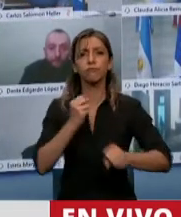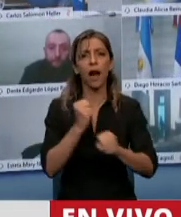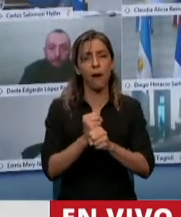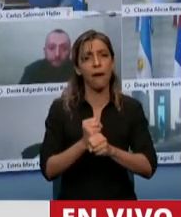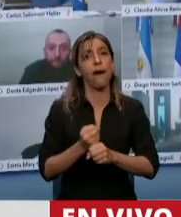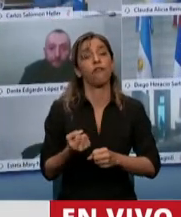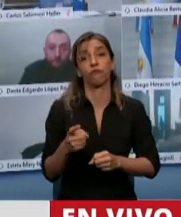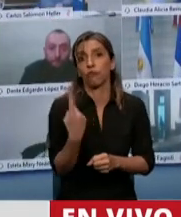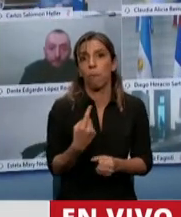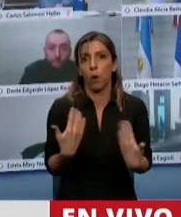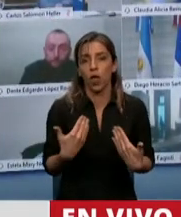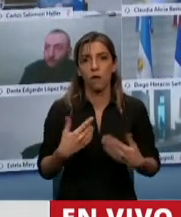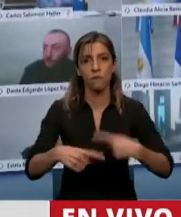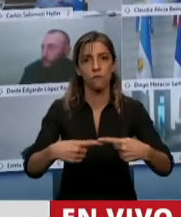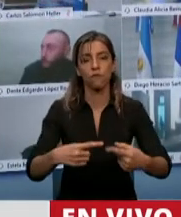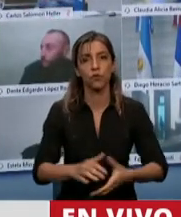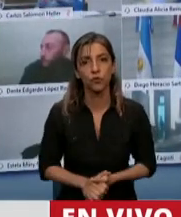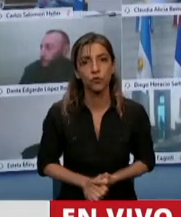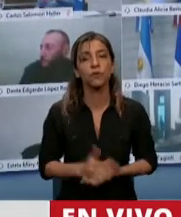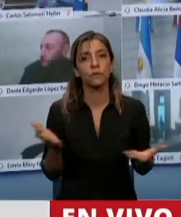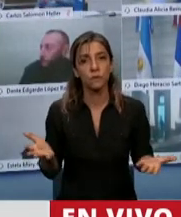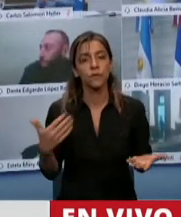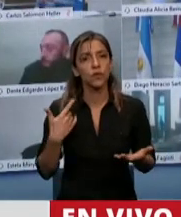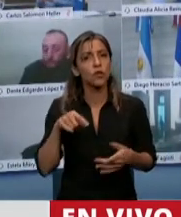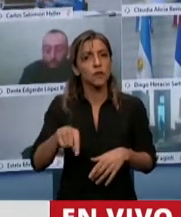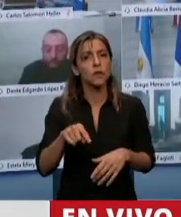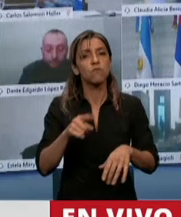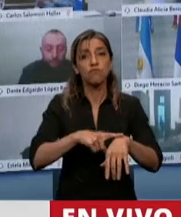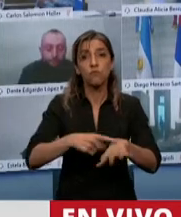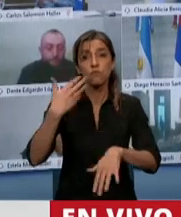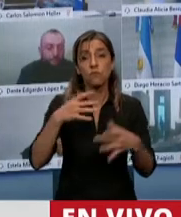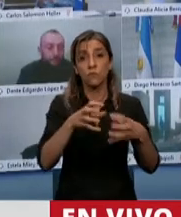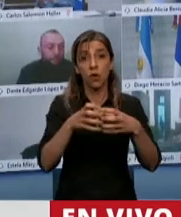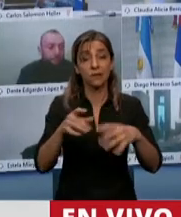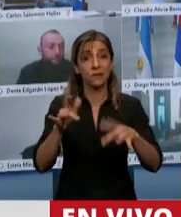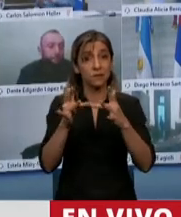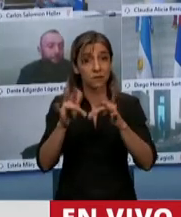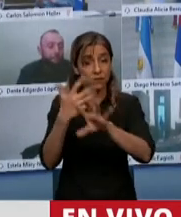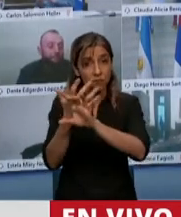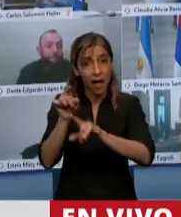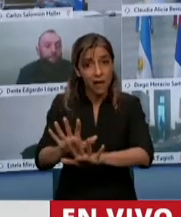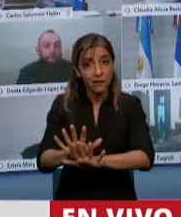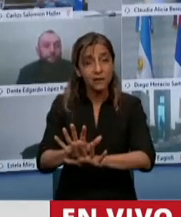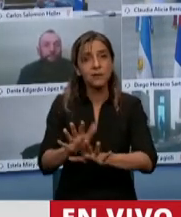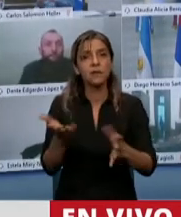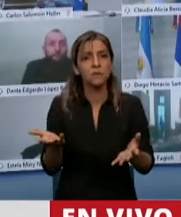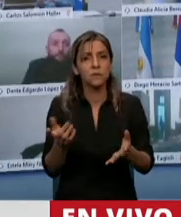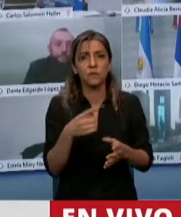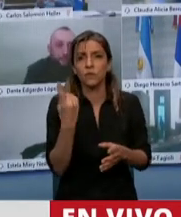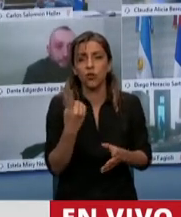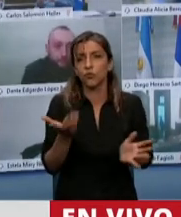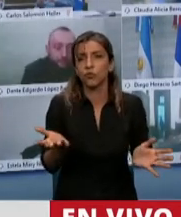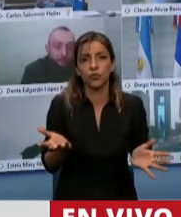lugar del debate del protocolo de sesiones remotas estaba ni siquiera la cuestión del consenso como